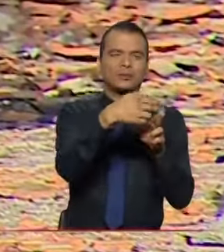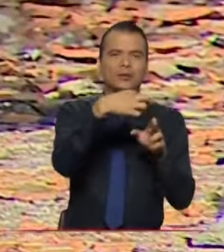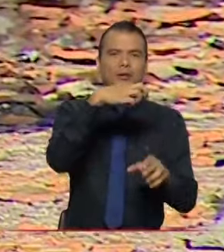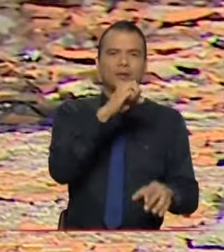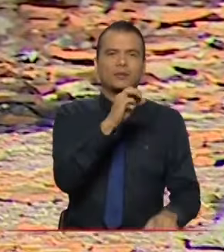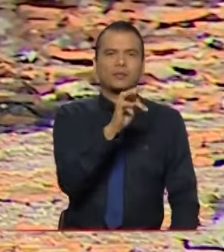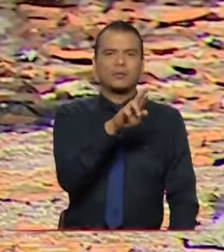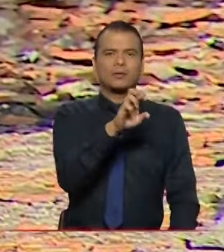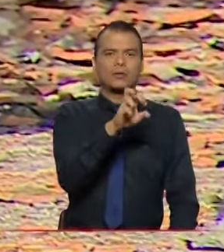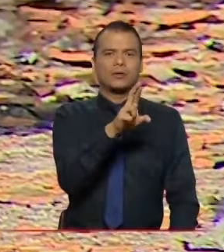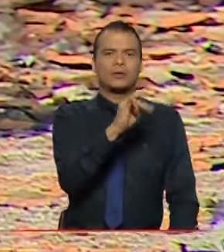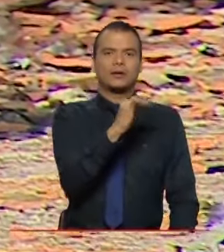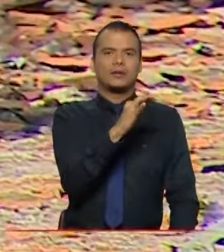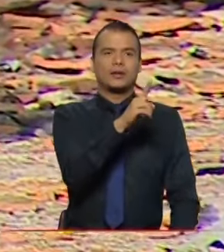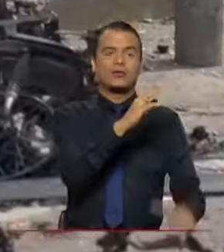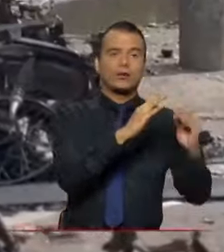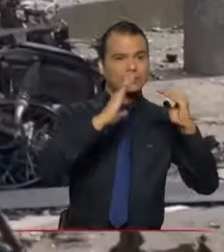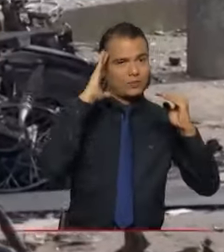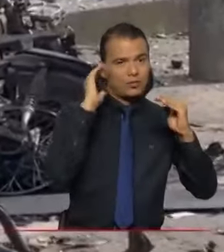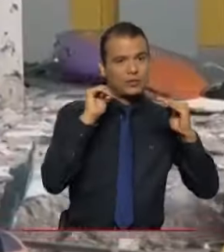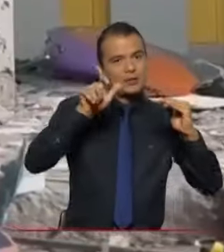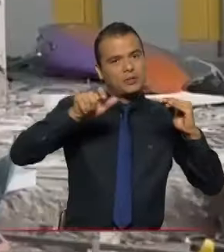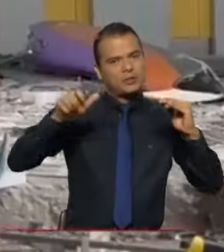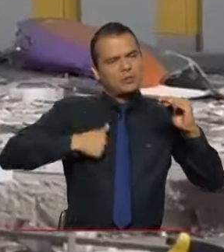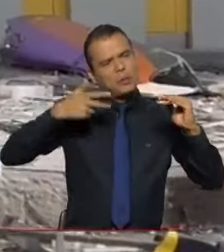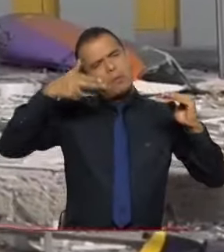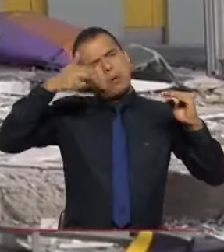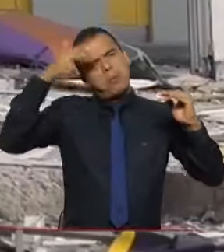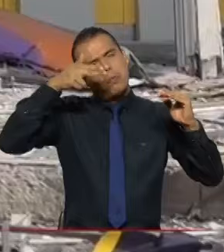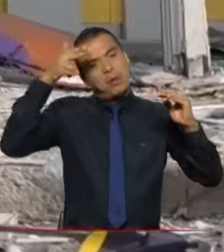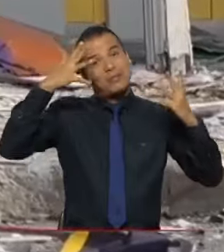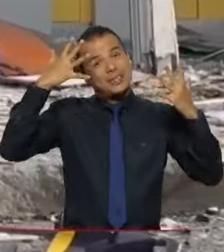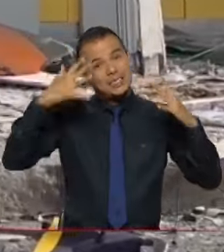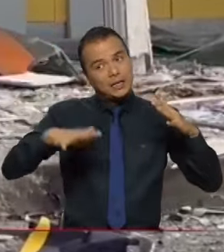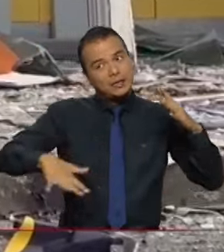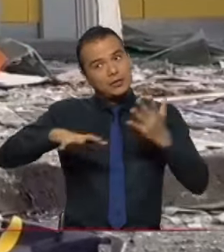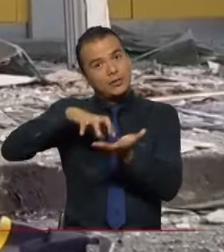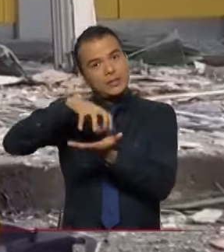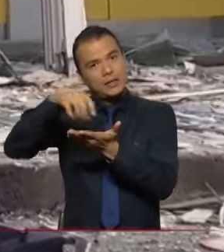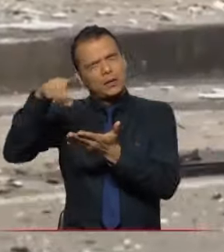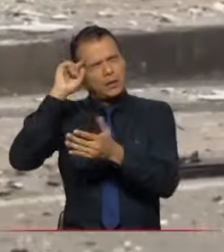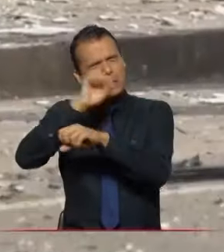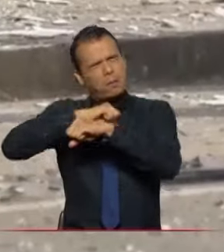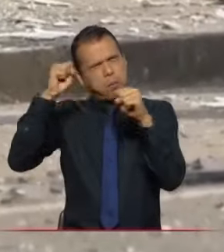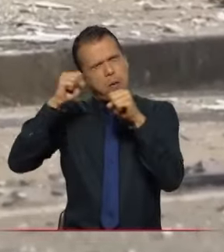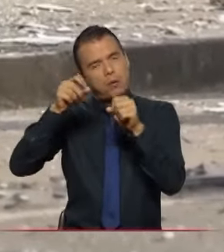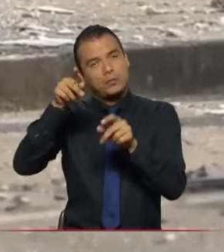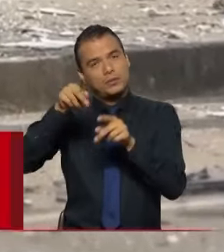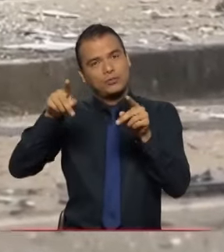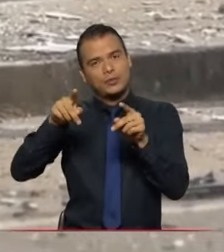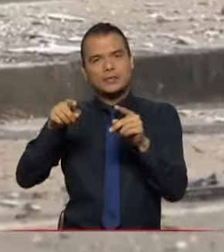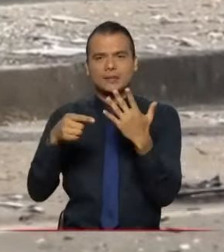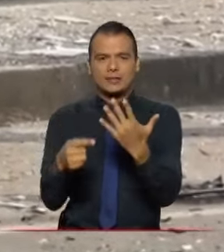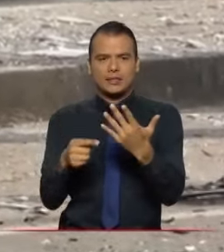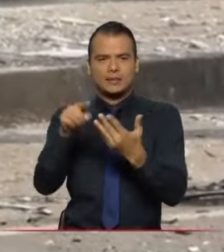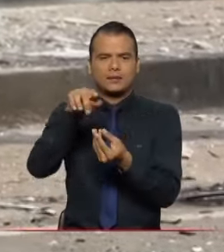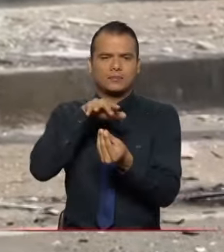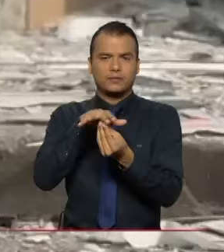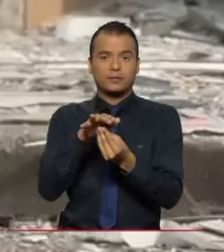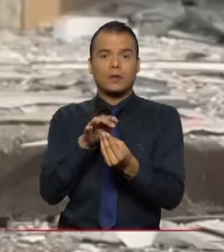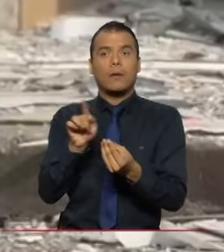tan solo minutos después la detonación de una moto cargada con explosivos en la zona centro el saldo seis personas heridas entre estas un cuidador de